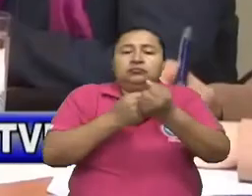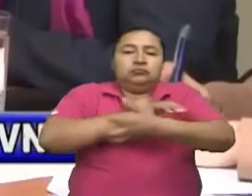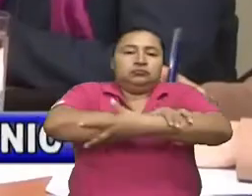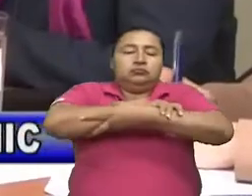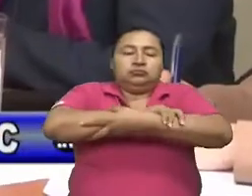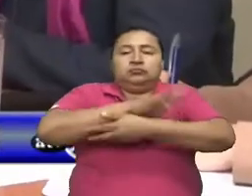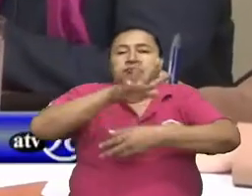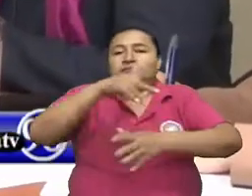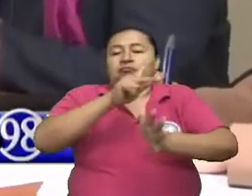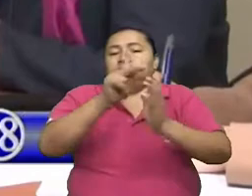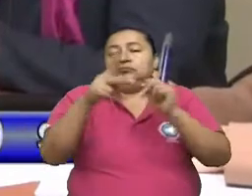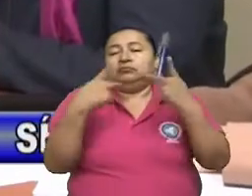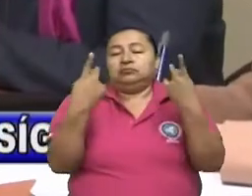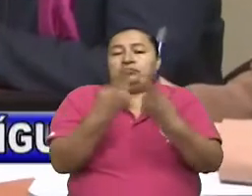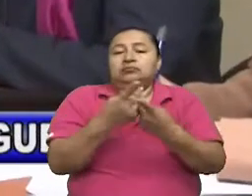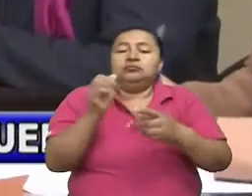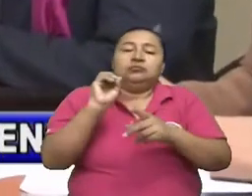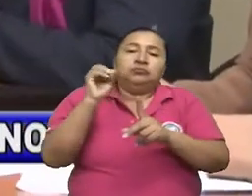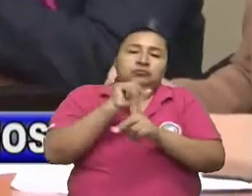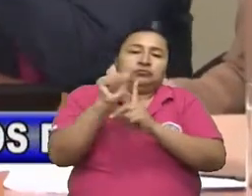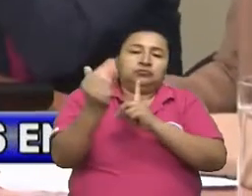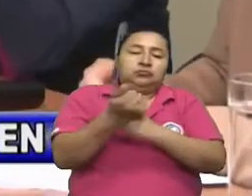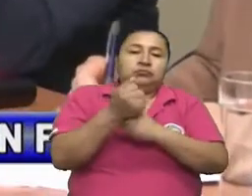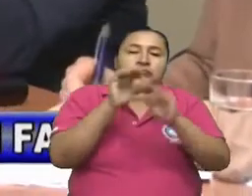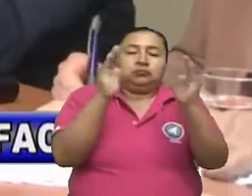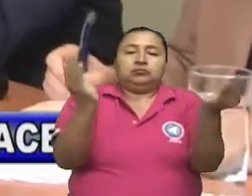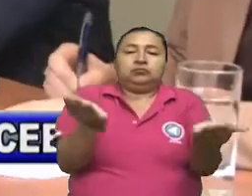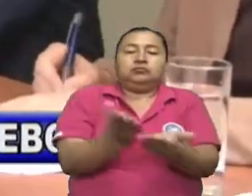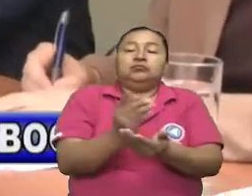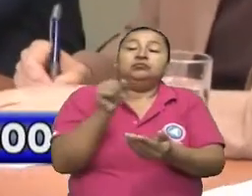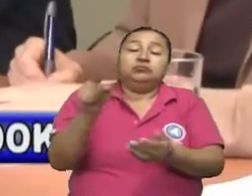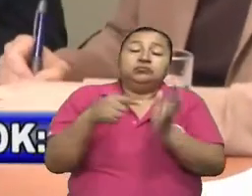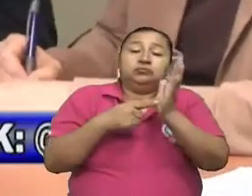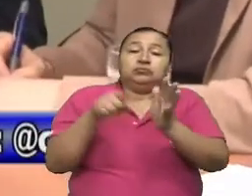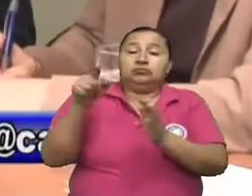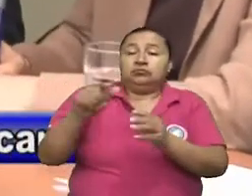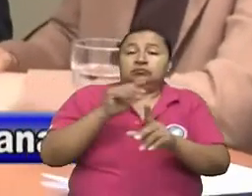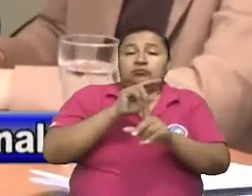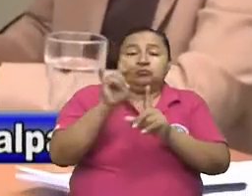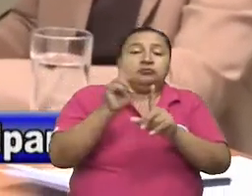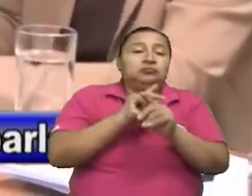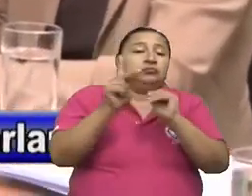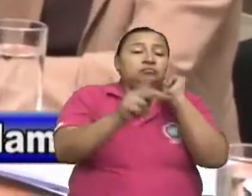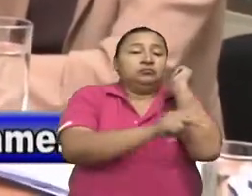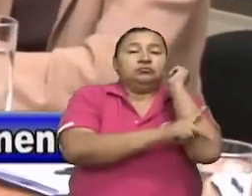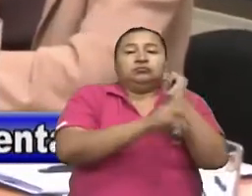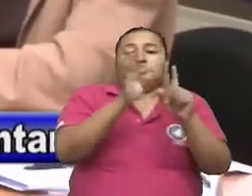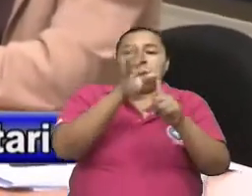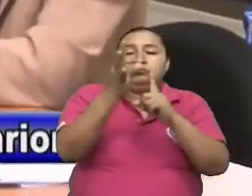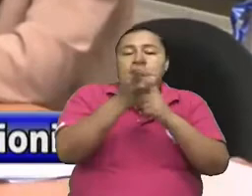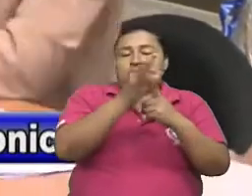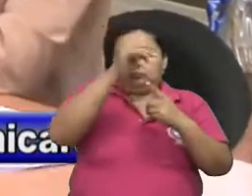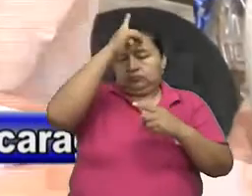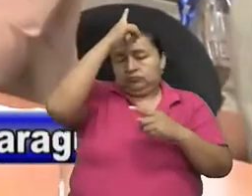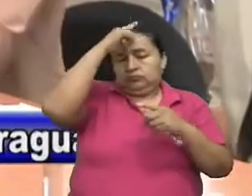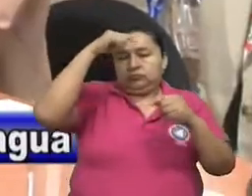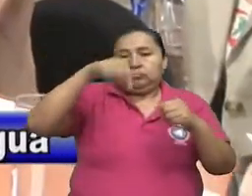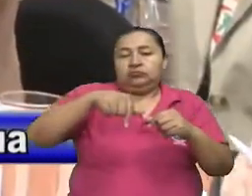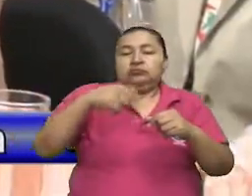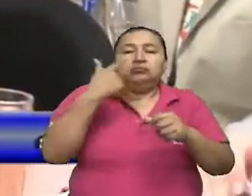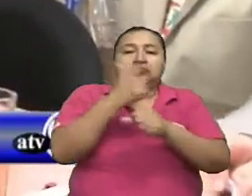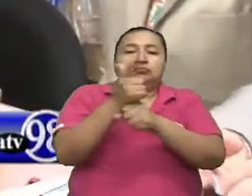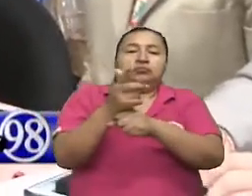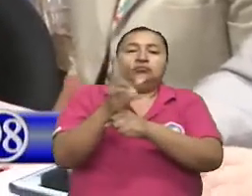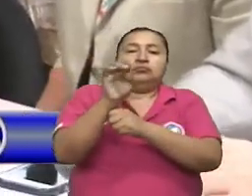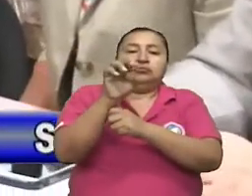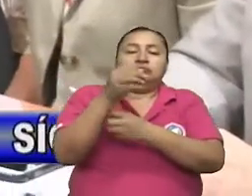con otros pueblos y parlamentos del mundo, como lo es el caso de la República Federal de Alemania. Con cámara de Ronald Ruiz, para